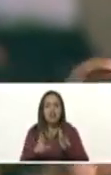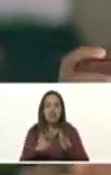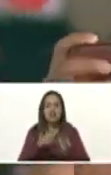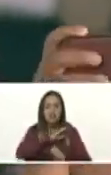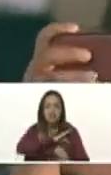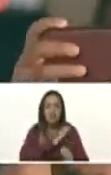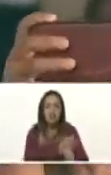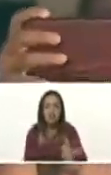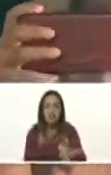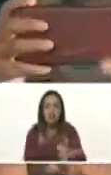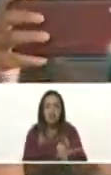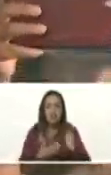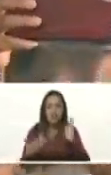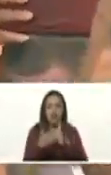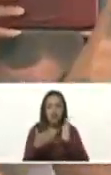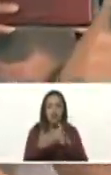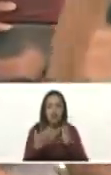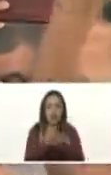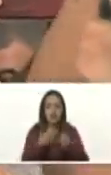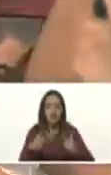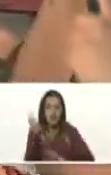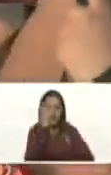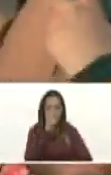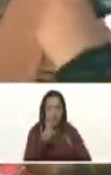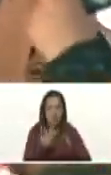poder contra la democracia en Brasil.